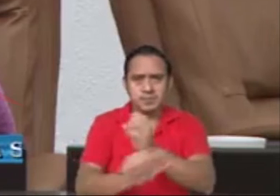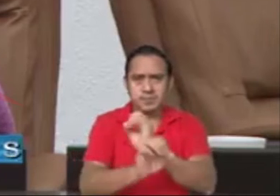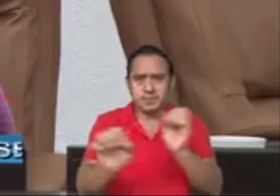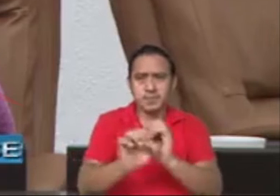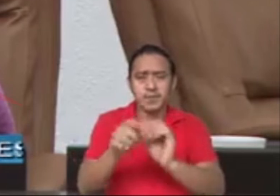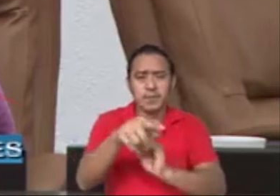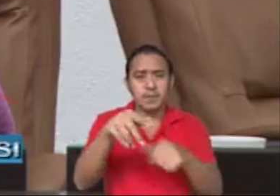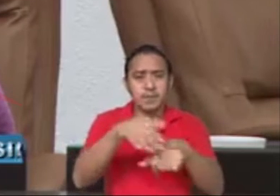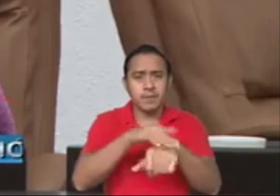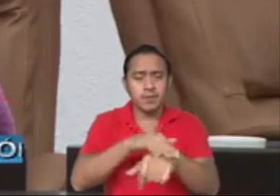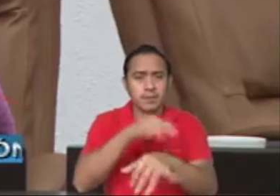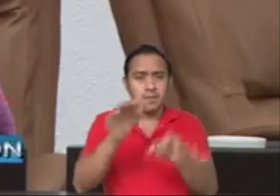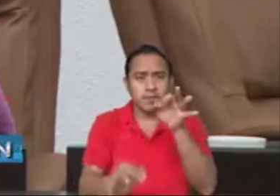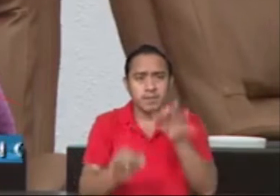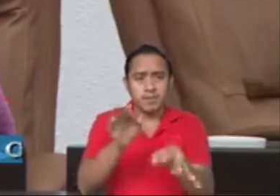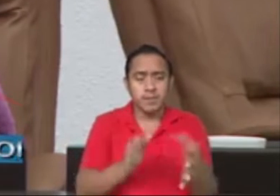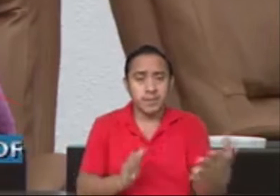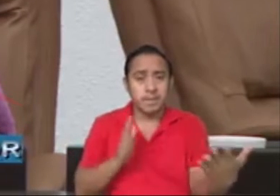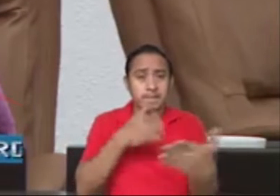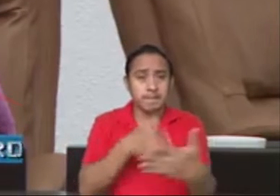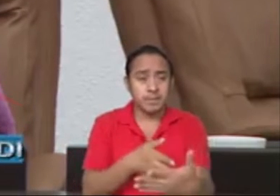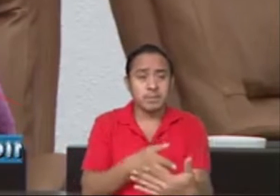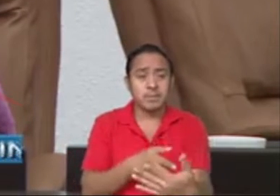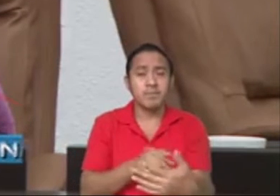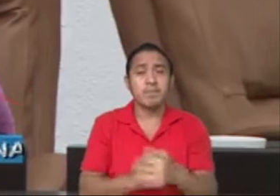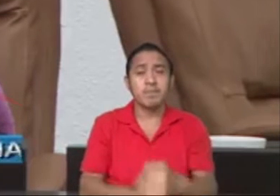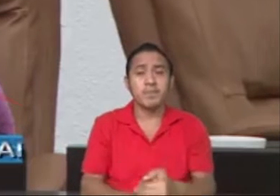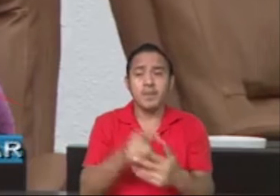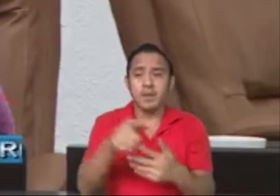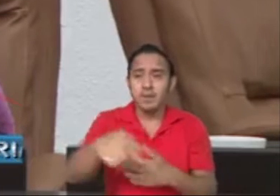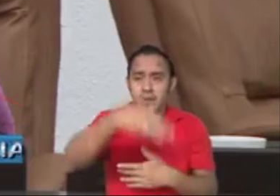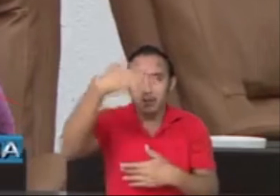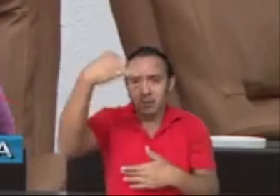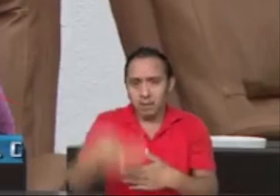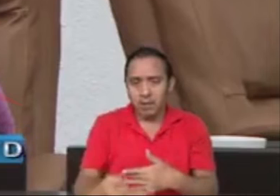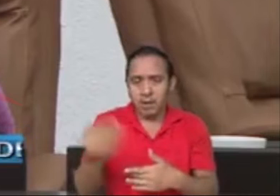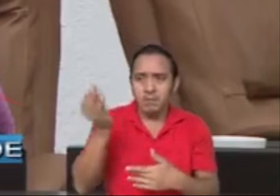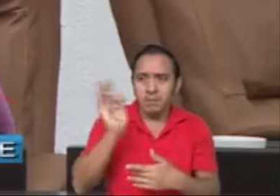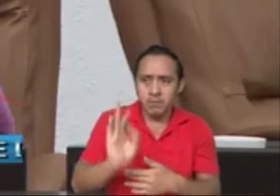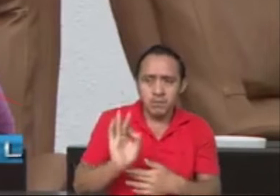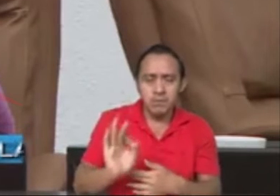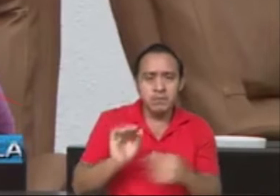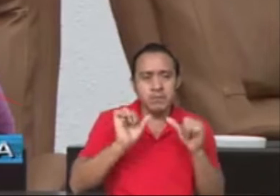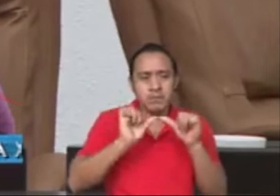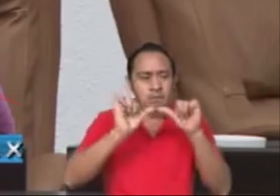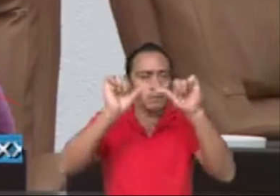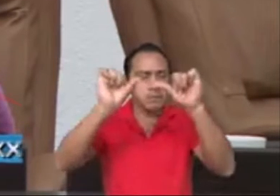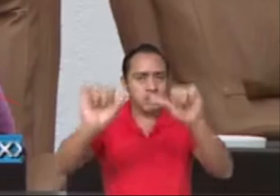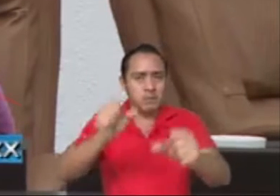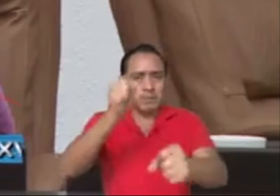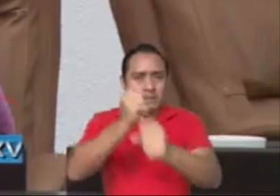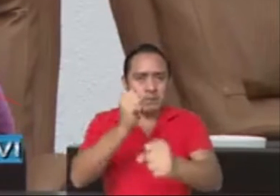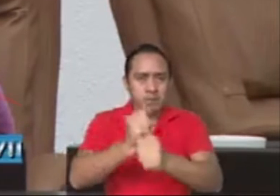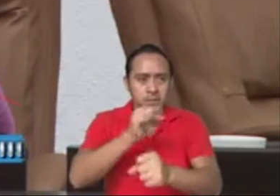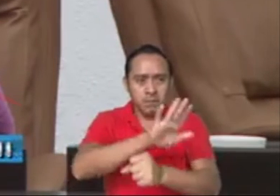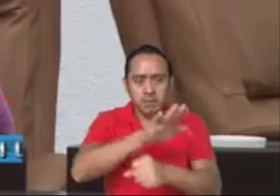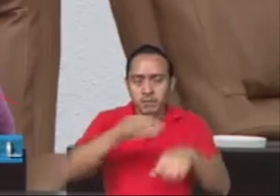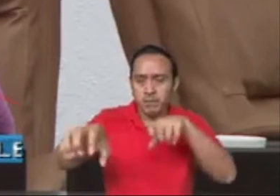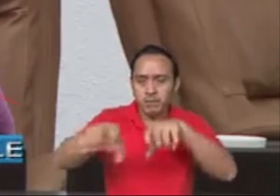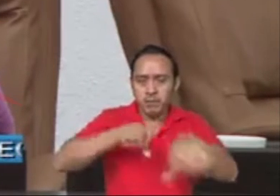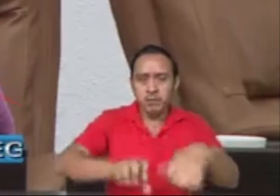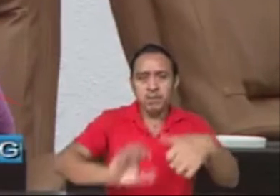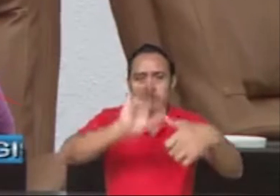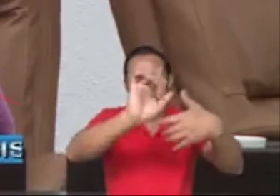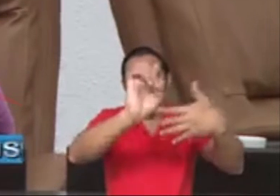de las personas jurídicas canceladas, garantizando de esta manera la continuidad de la actividad económica de